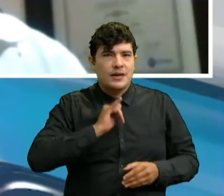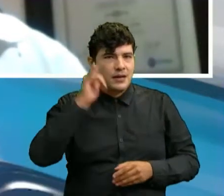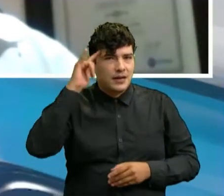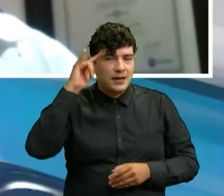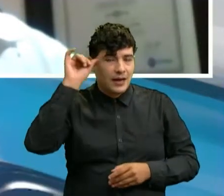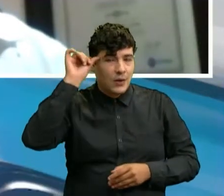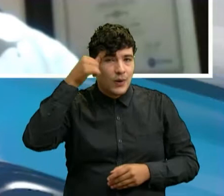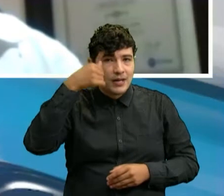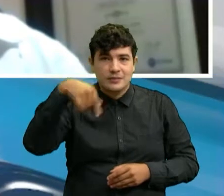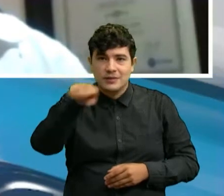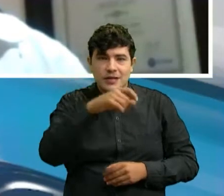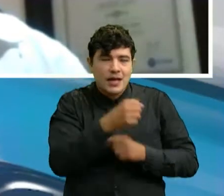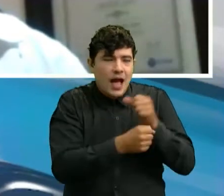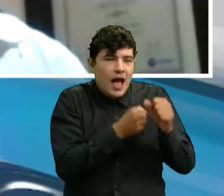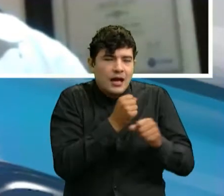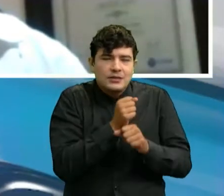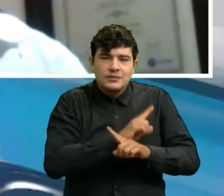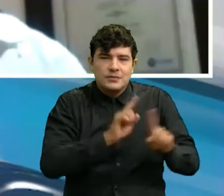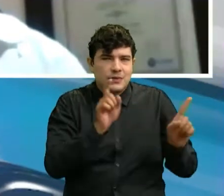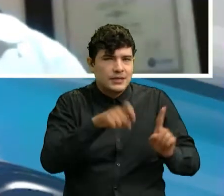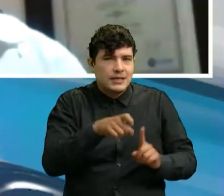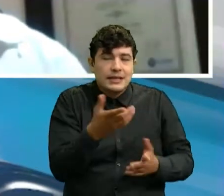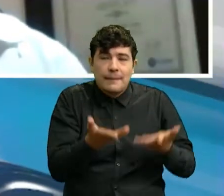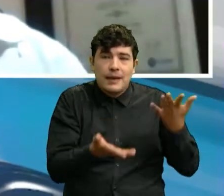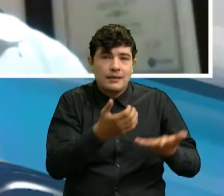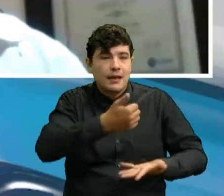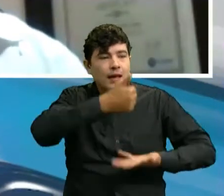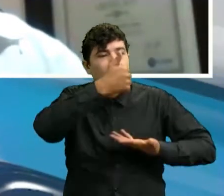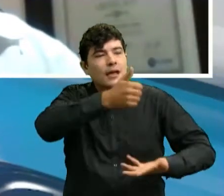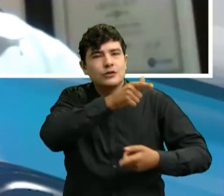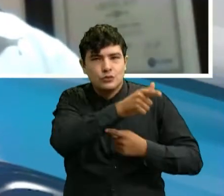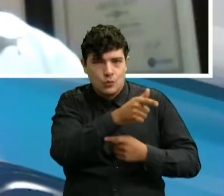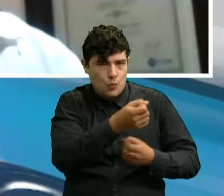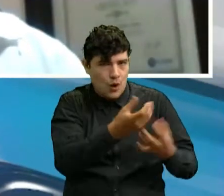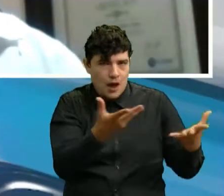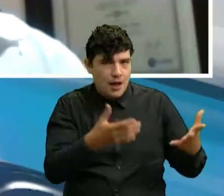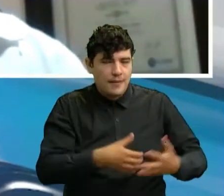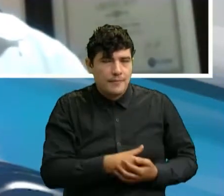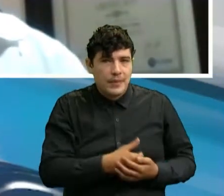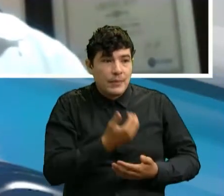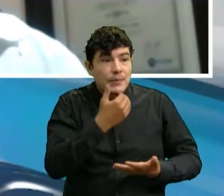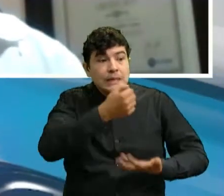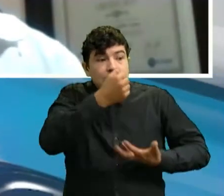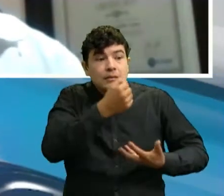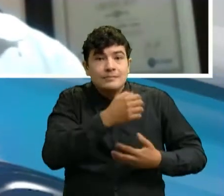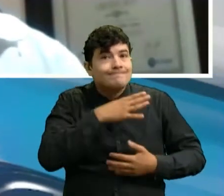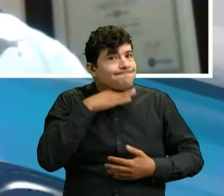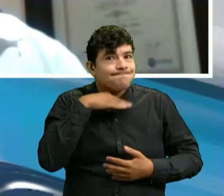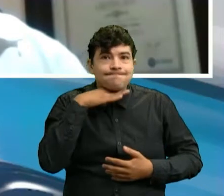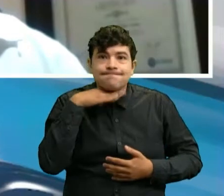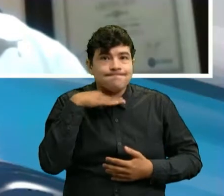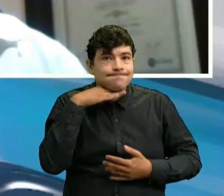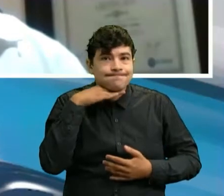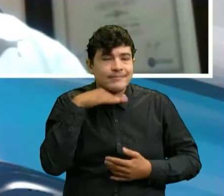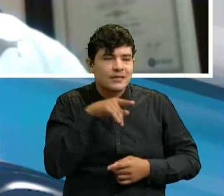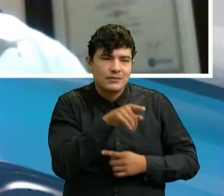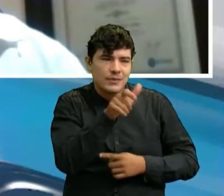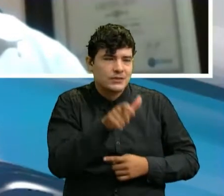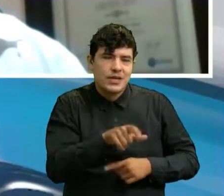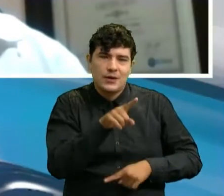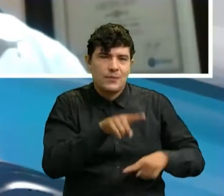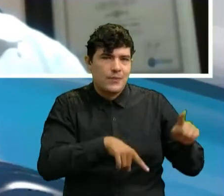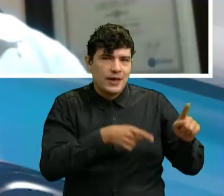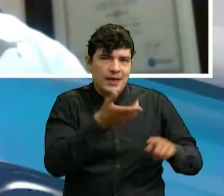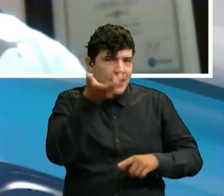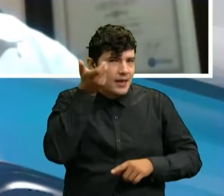edad, sería necesario revisar con qué capital cuenta. Si el capital no es suficiente, pues no puede pensionarse,